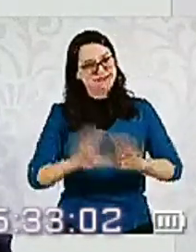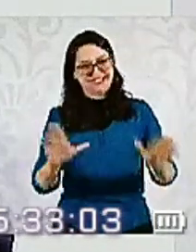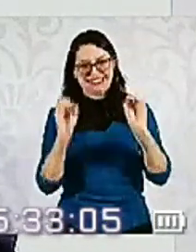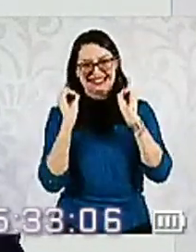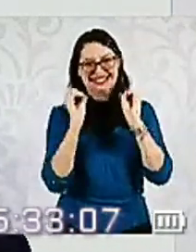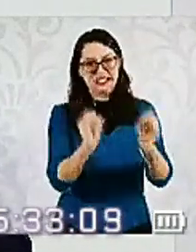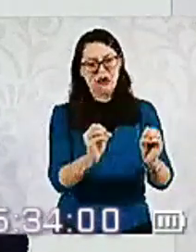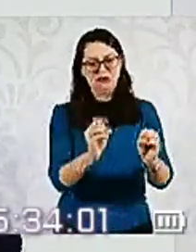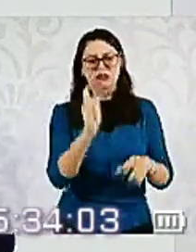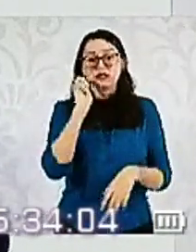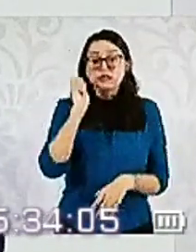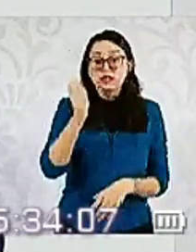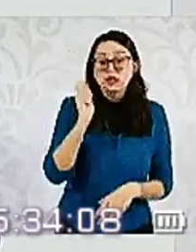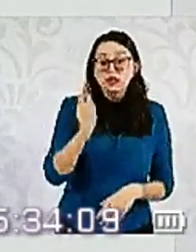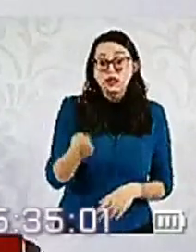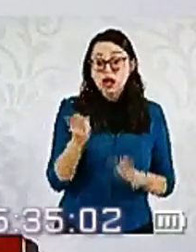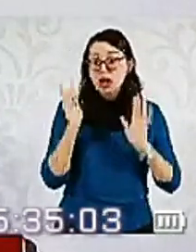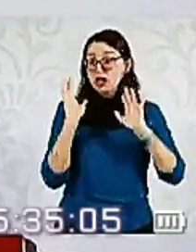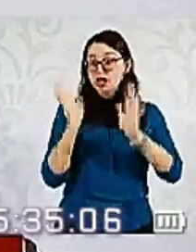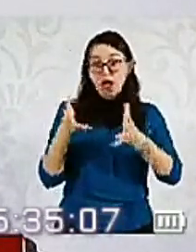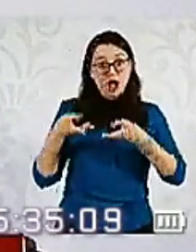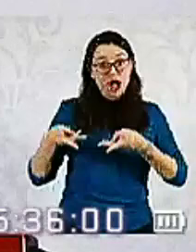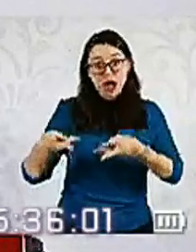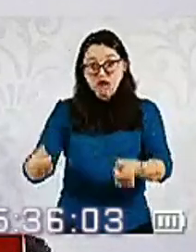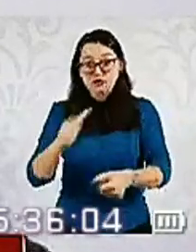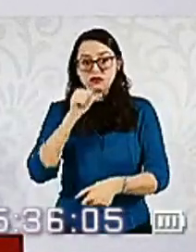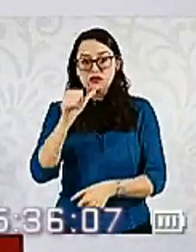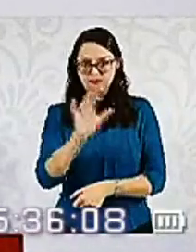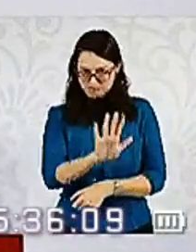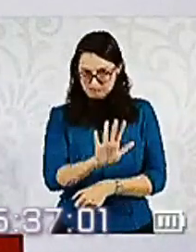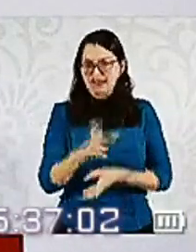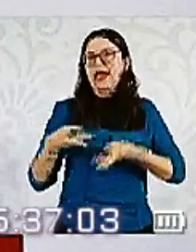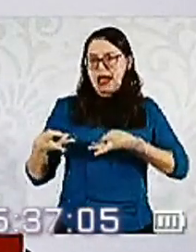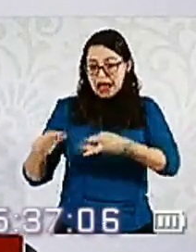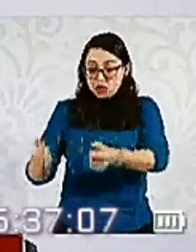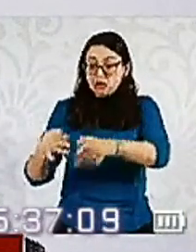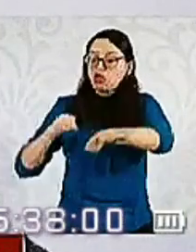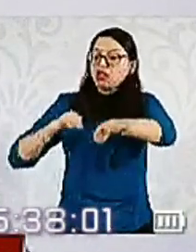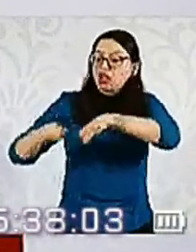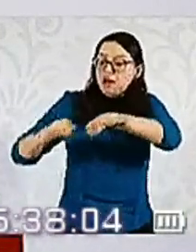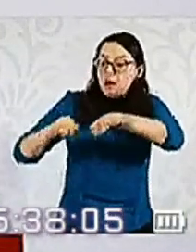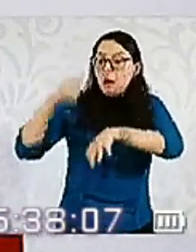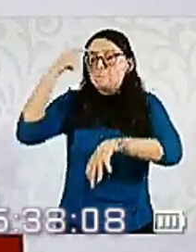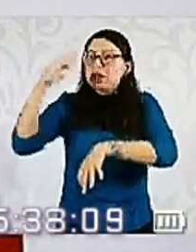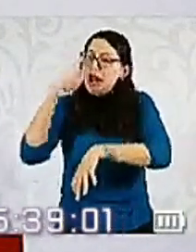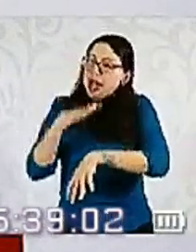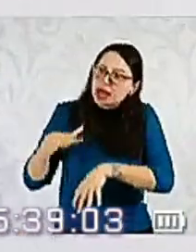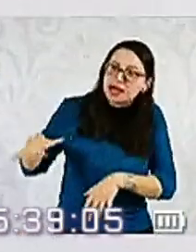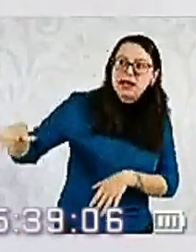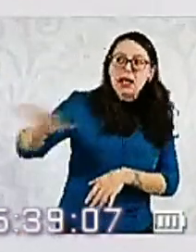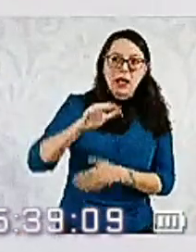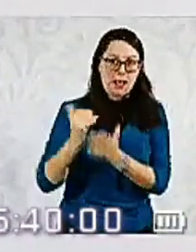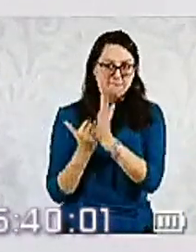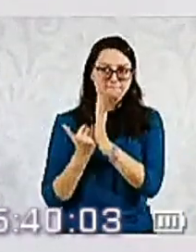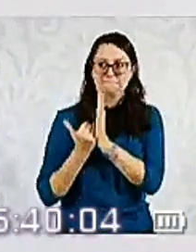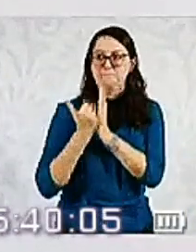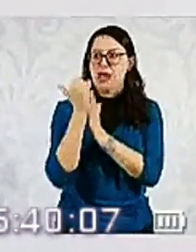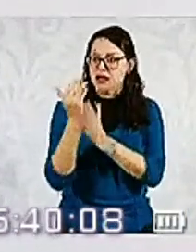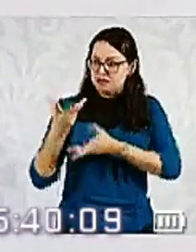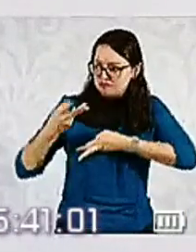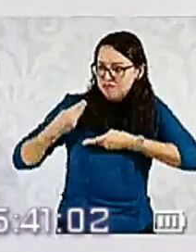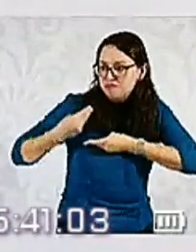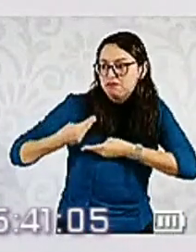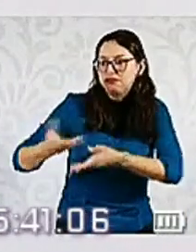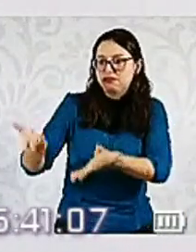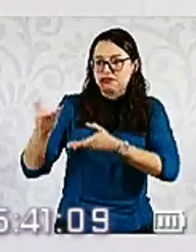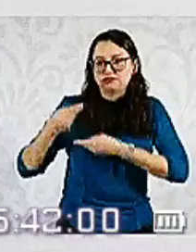pública ha aumentado, lo que no se quiere es que sigan los lujos. Entonces, de cero lujos, porque no puede haber un gobierno rico